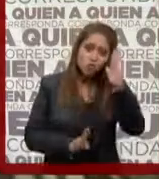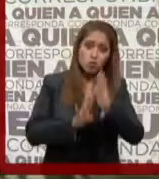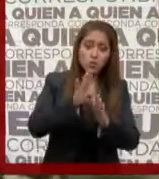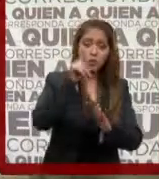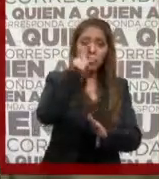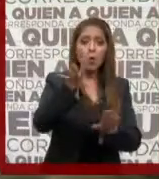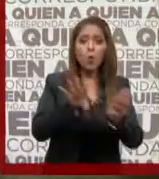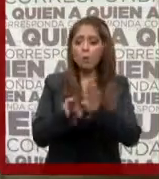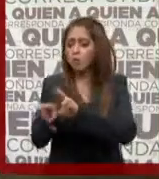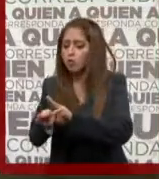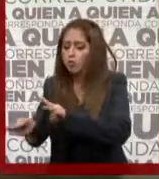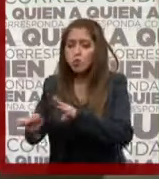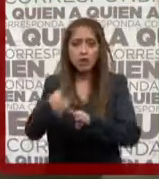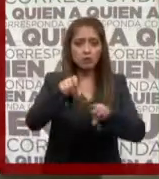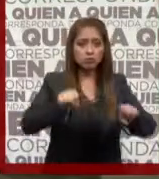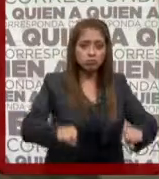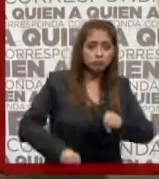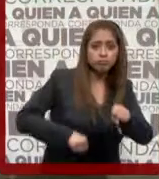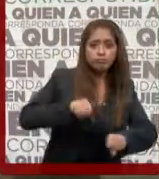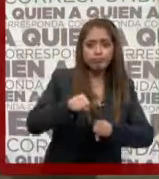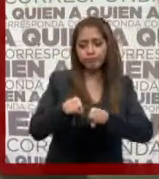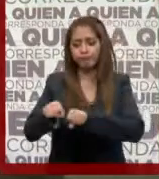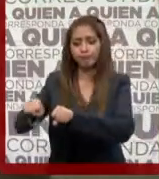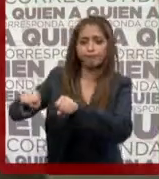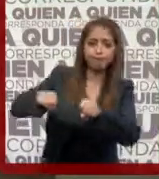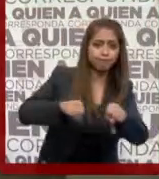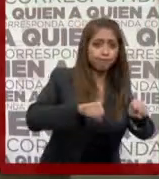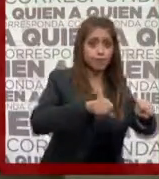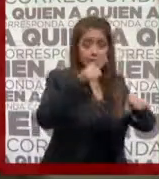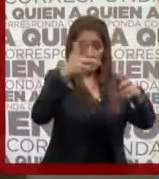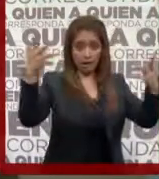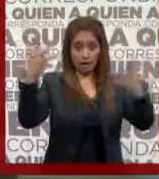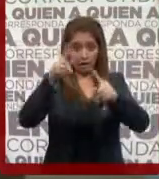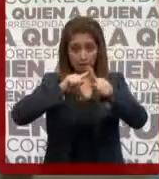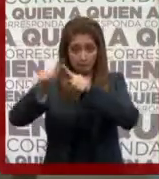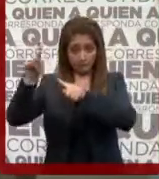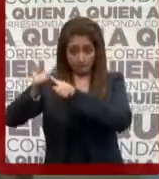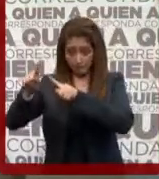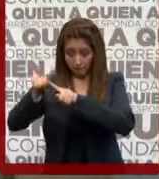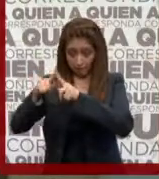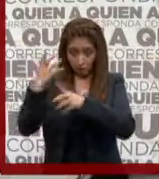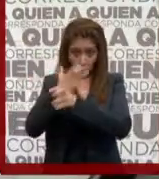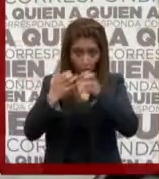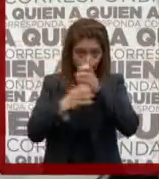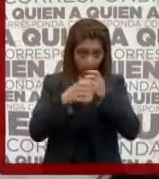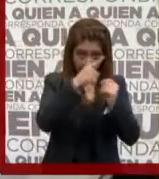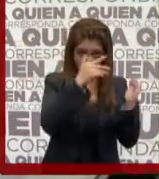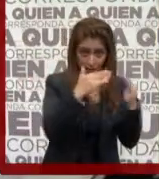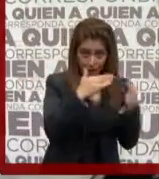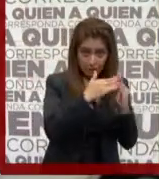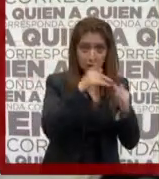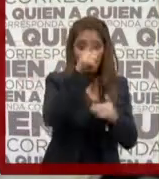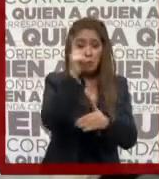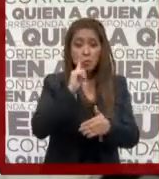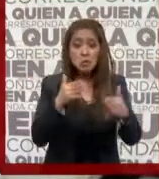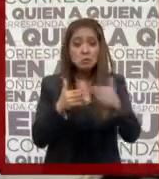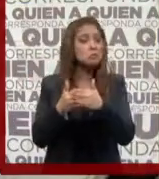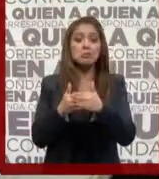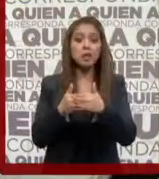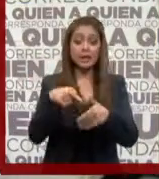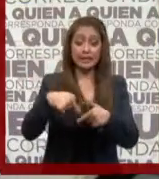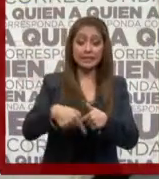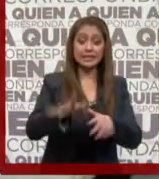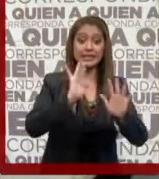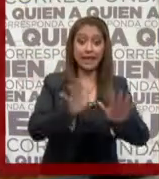un triciclo por toda su casa. Realiza todo tipo de tareas. Para ella no existen límites. Actualmente está por ingresar a